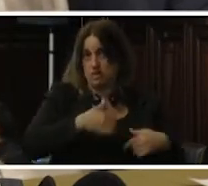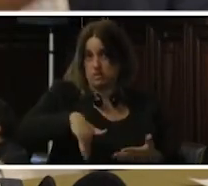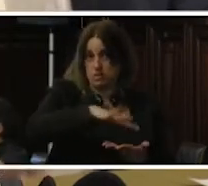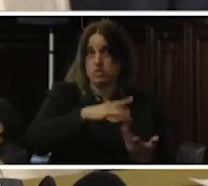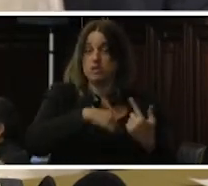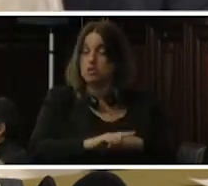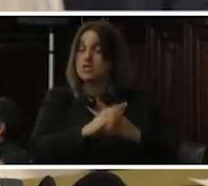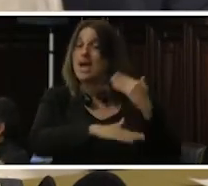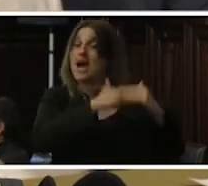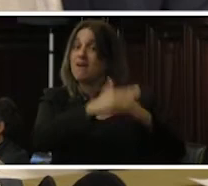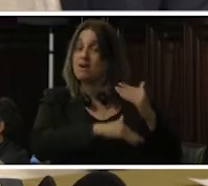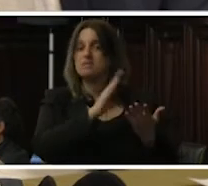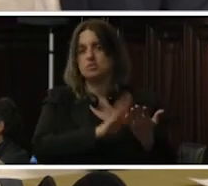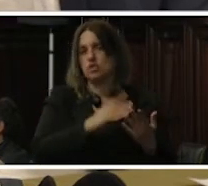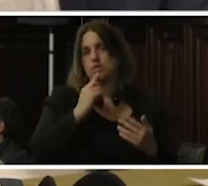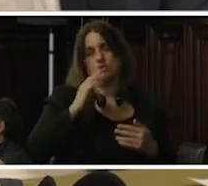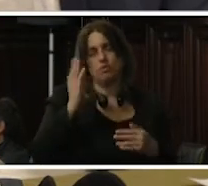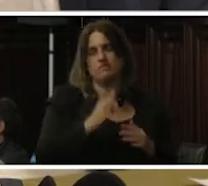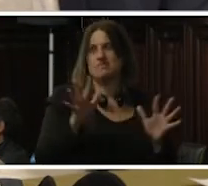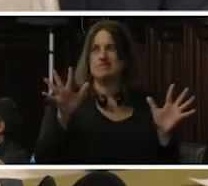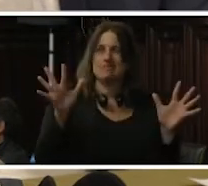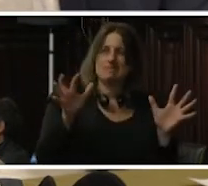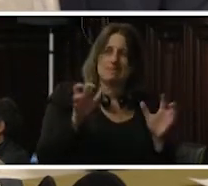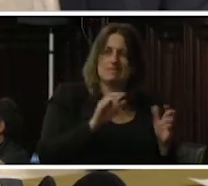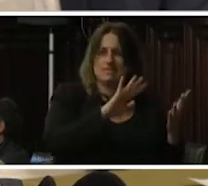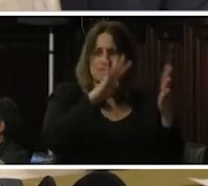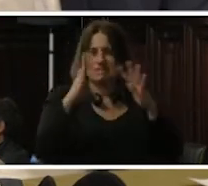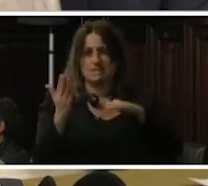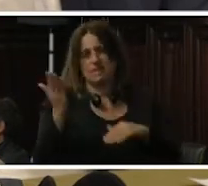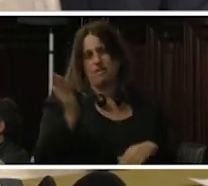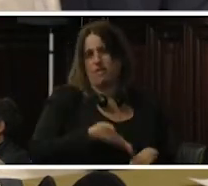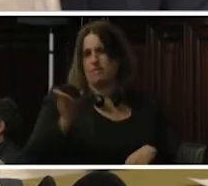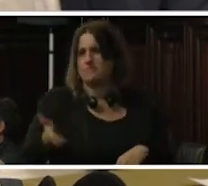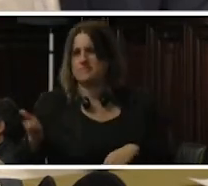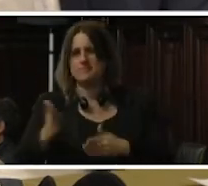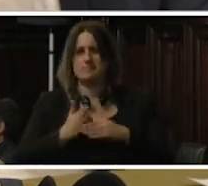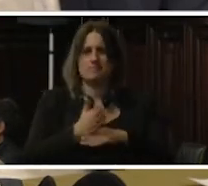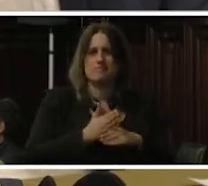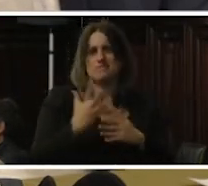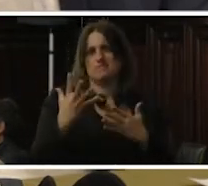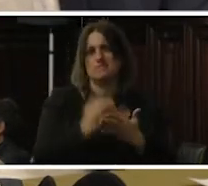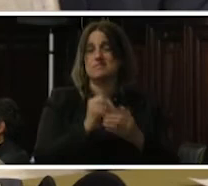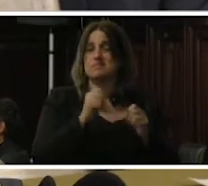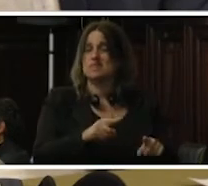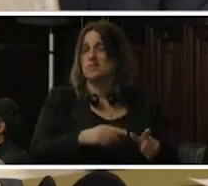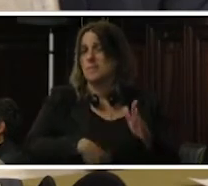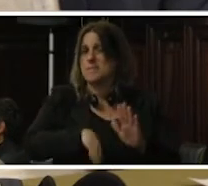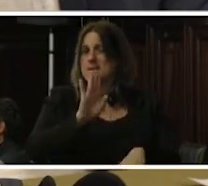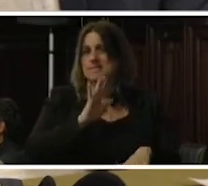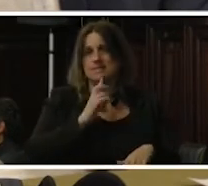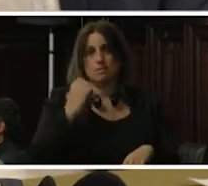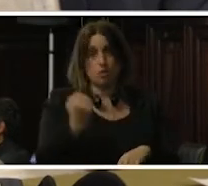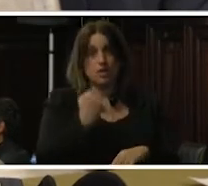El avance de la deforestación en la región chaqueña es muy, muy avanzado, uno de los de más importancia en